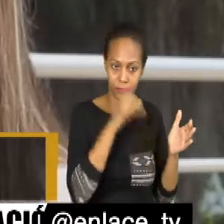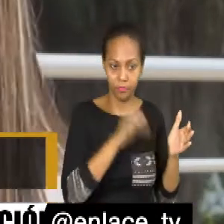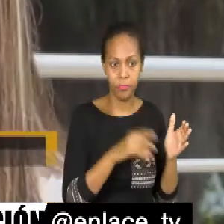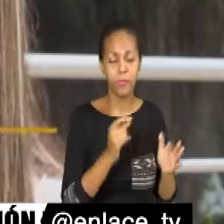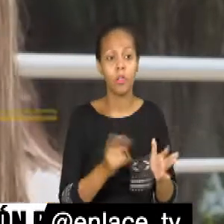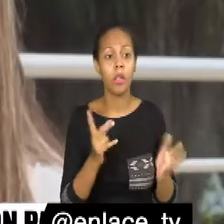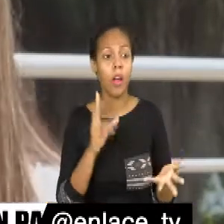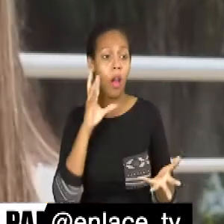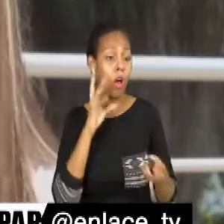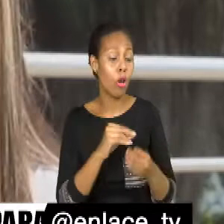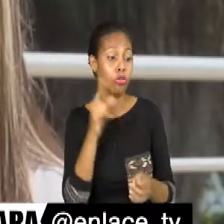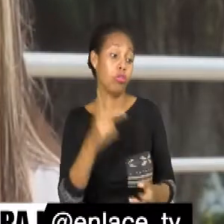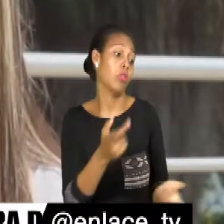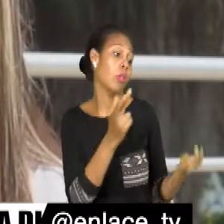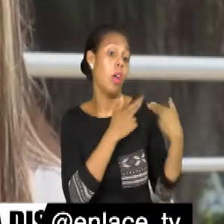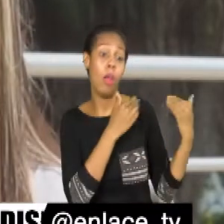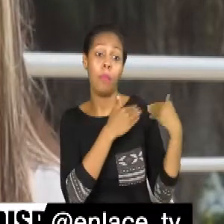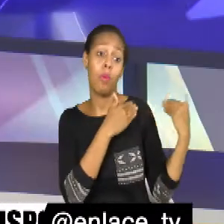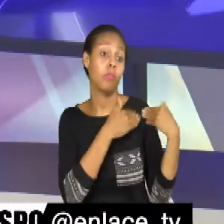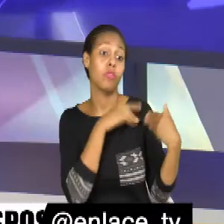sino de nosotros como barranqueños.